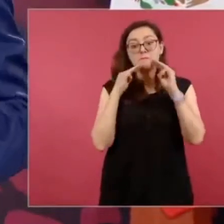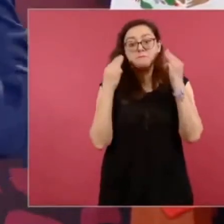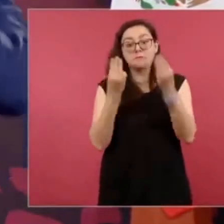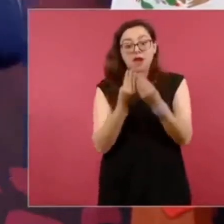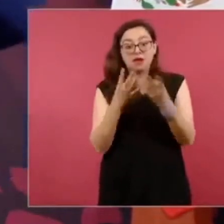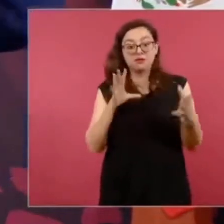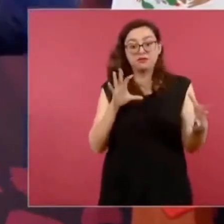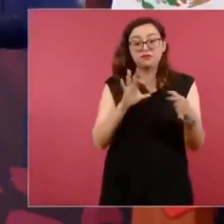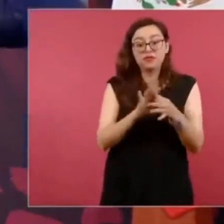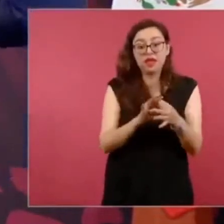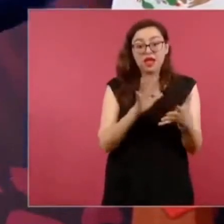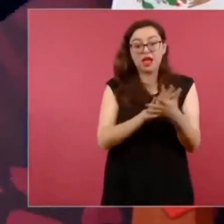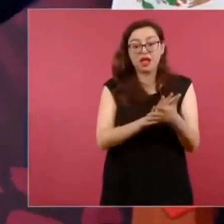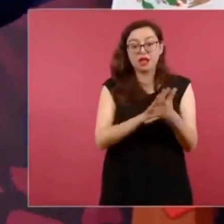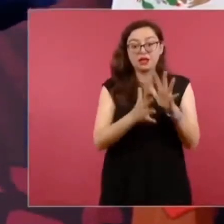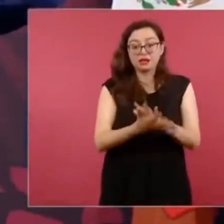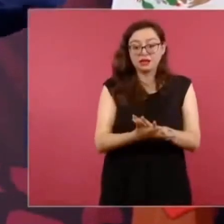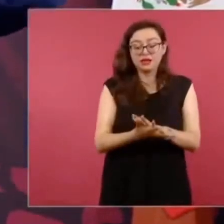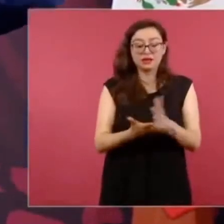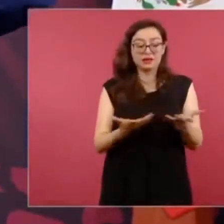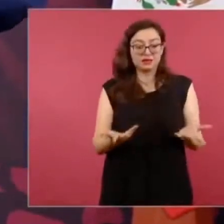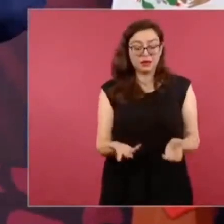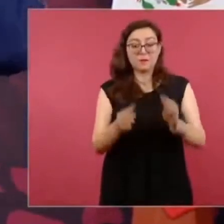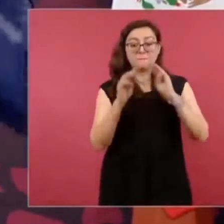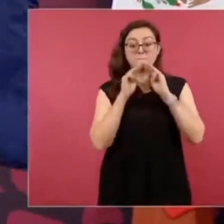Nada más que ya también,